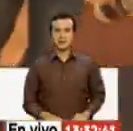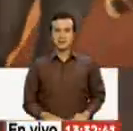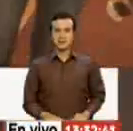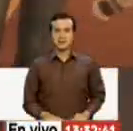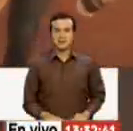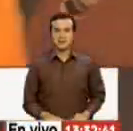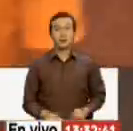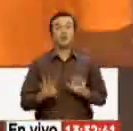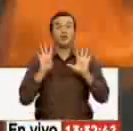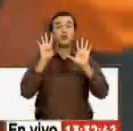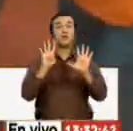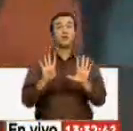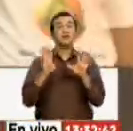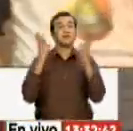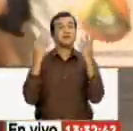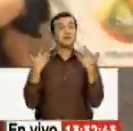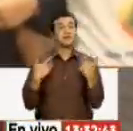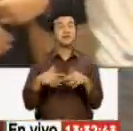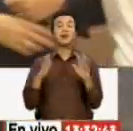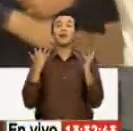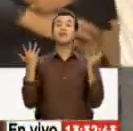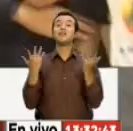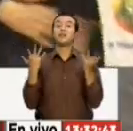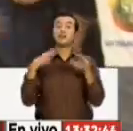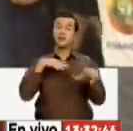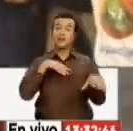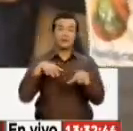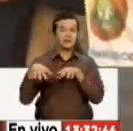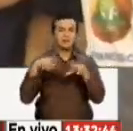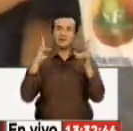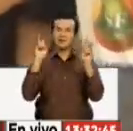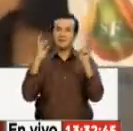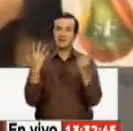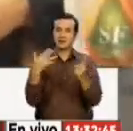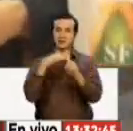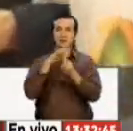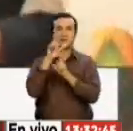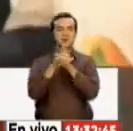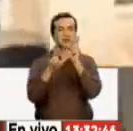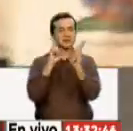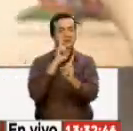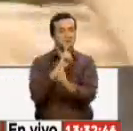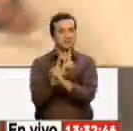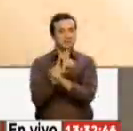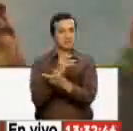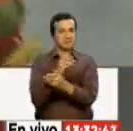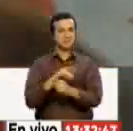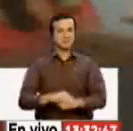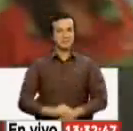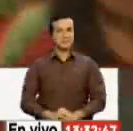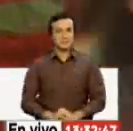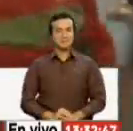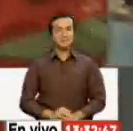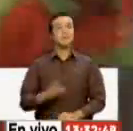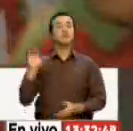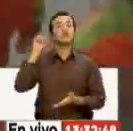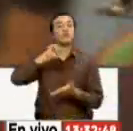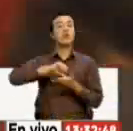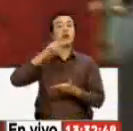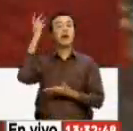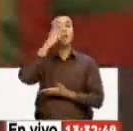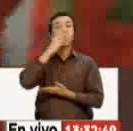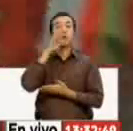Por noveno año consecutivo se desarrollan actividades de inclusión para personas con discapacidad, por lo que en la ciudad de